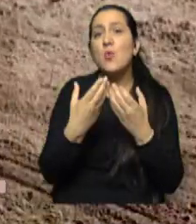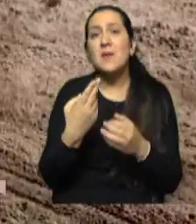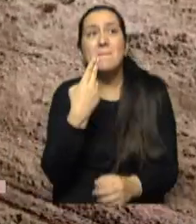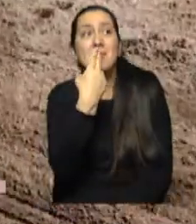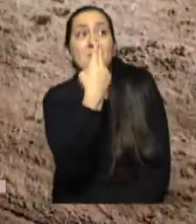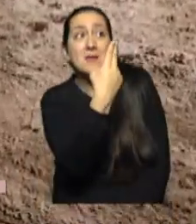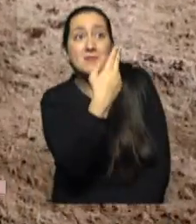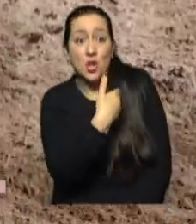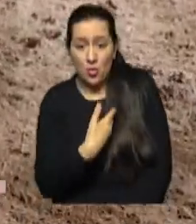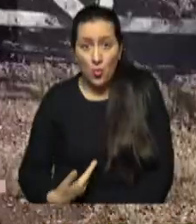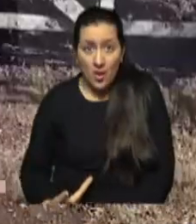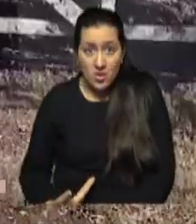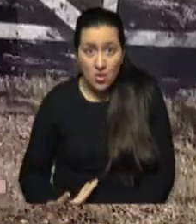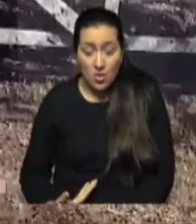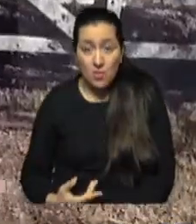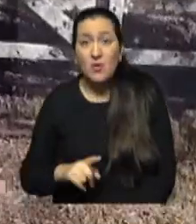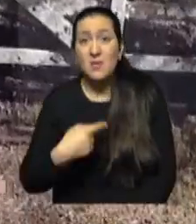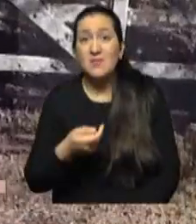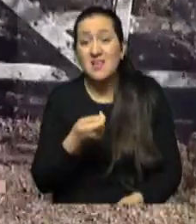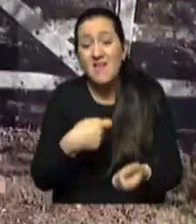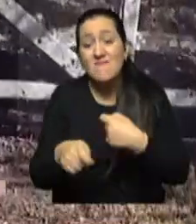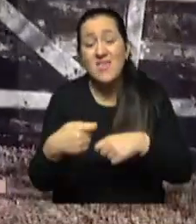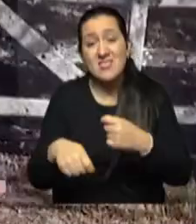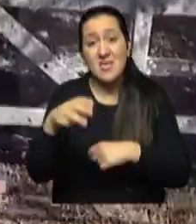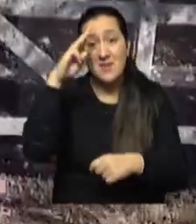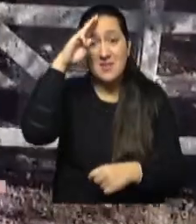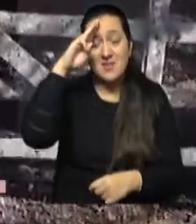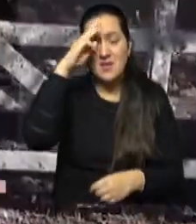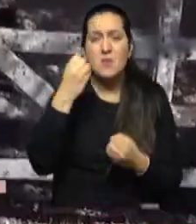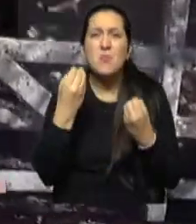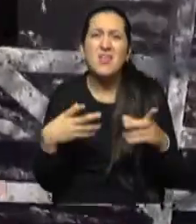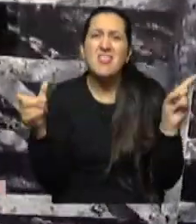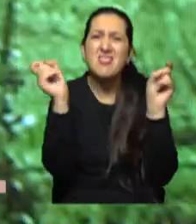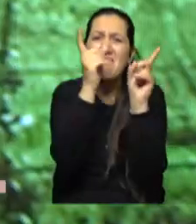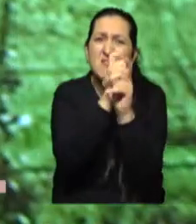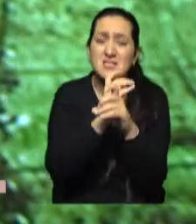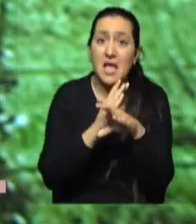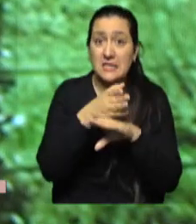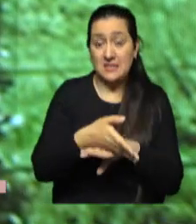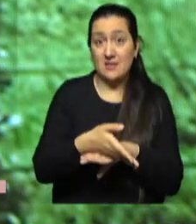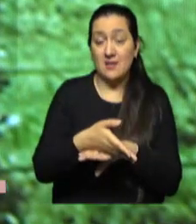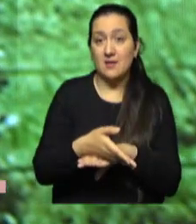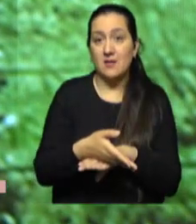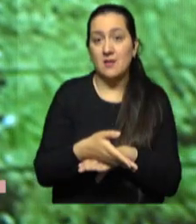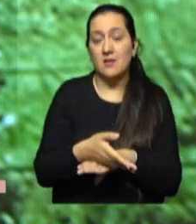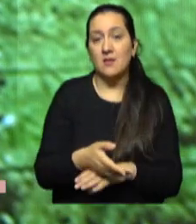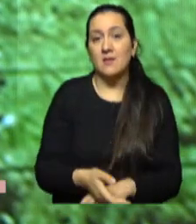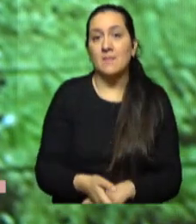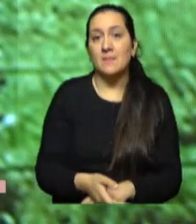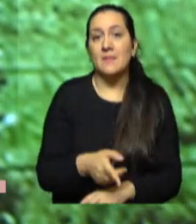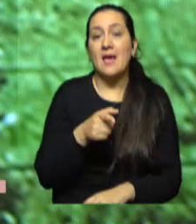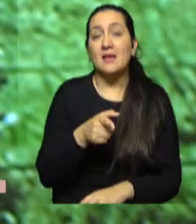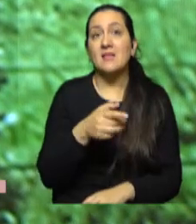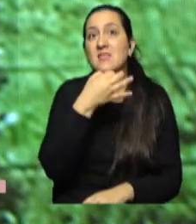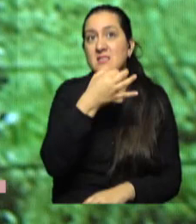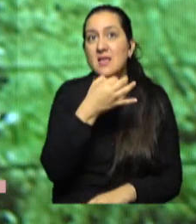pide permiso un propietario que es el que le termina vendiendo y Por qué es tan difícil acceder a que se ha quedado determinar que se